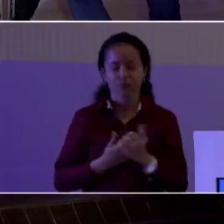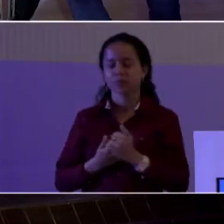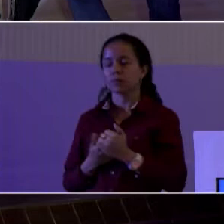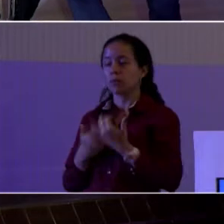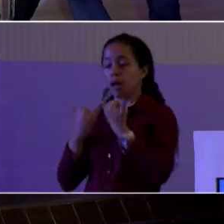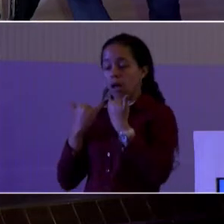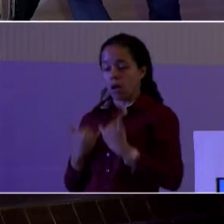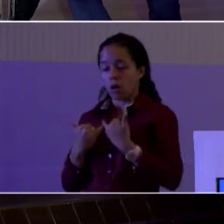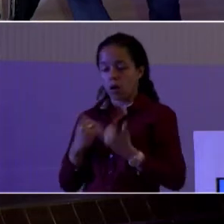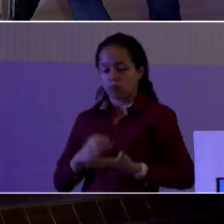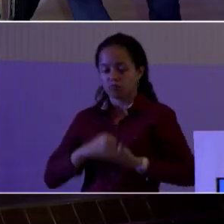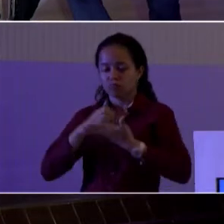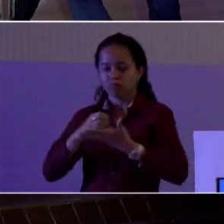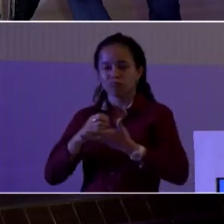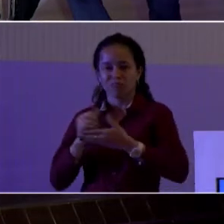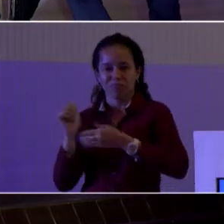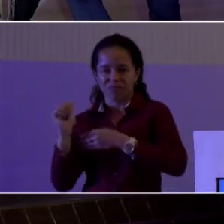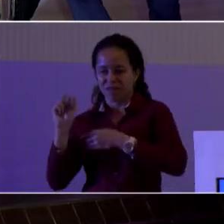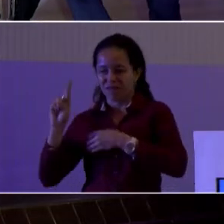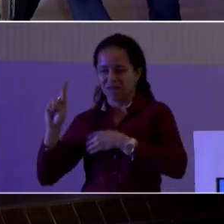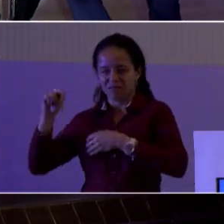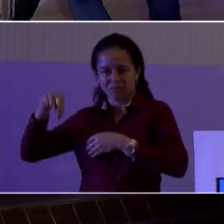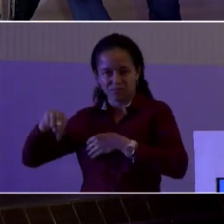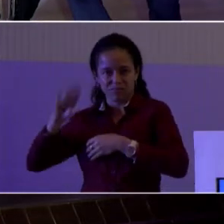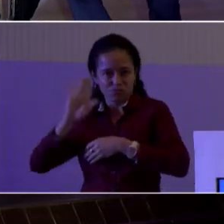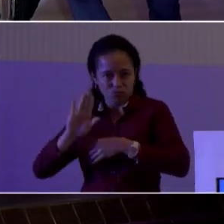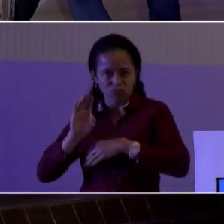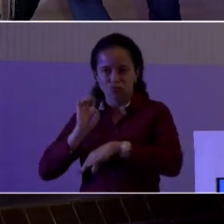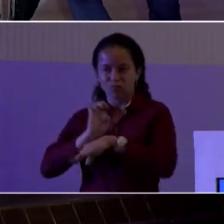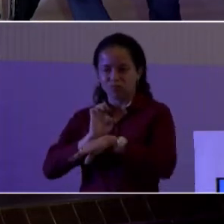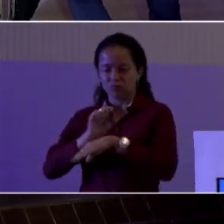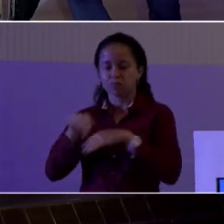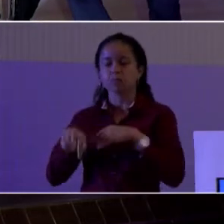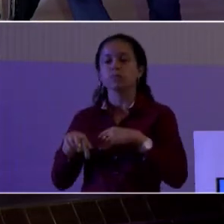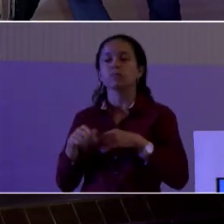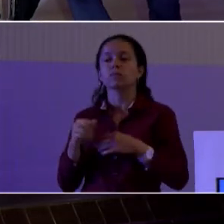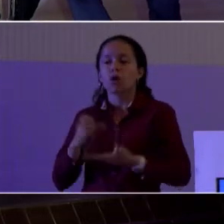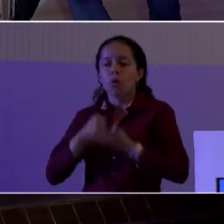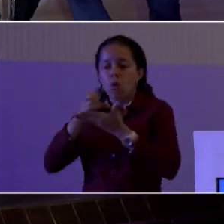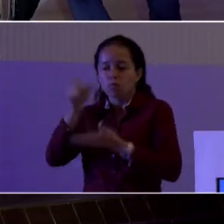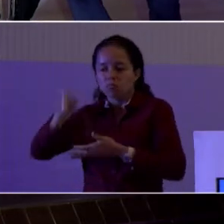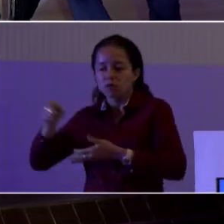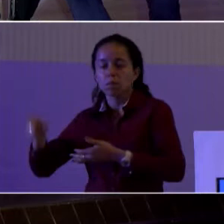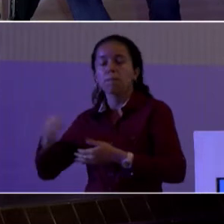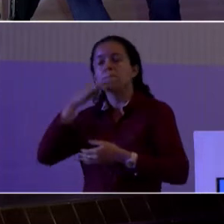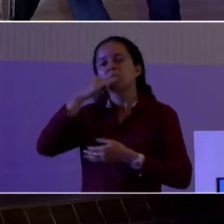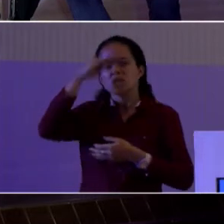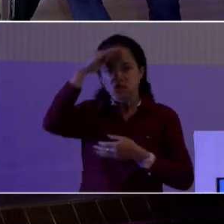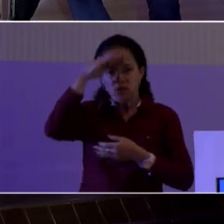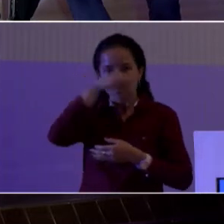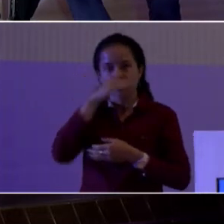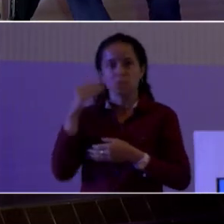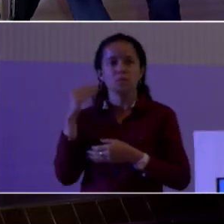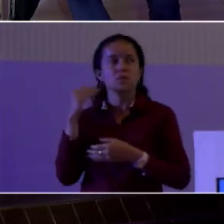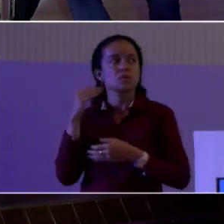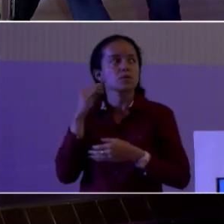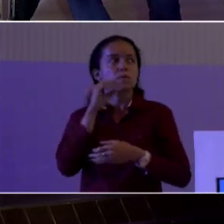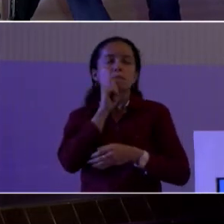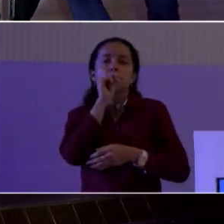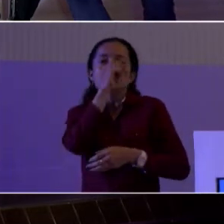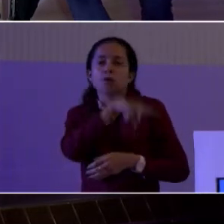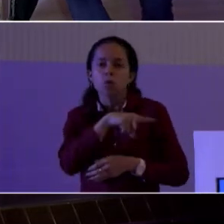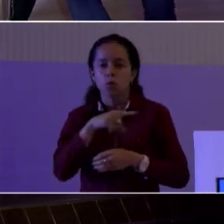colaboradores de la ARN son protagonistas en este espacio de rendición de cuentas. Desde la ciudad de Medellín, Nelson Salazar nos comparte una